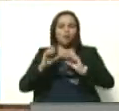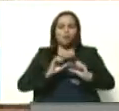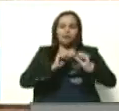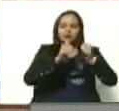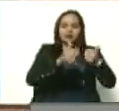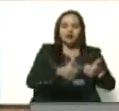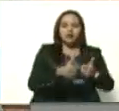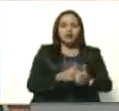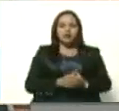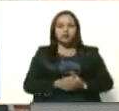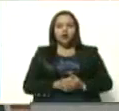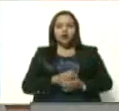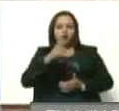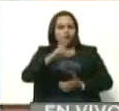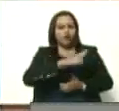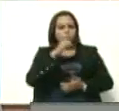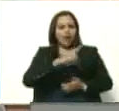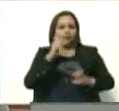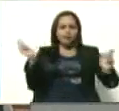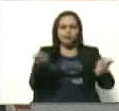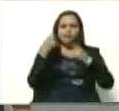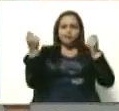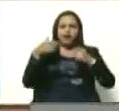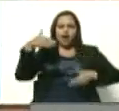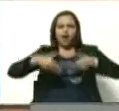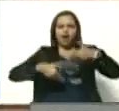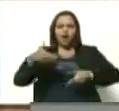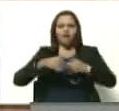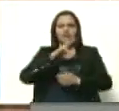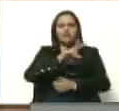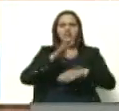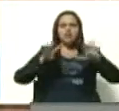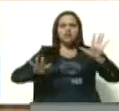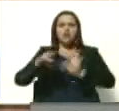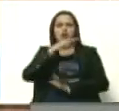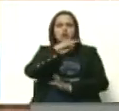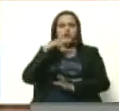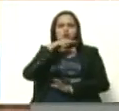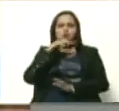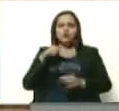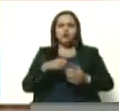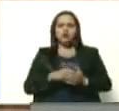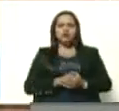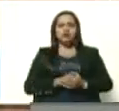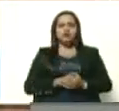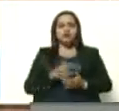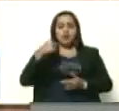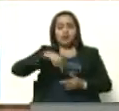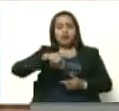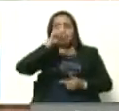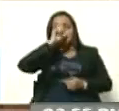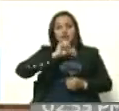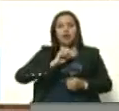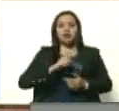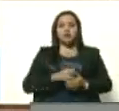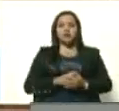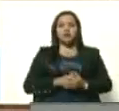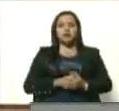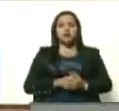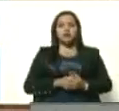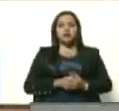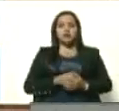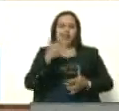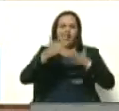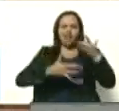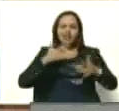comenzamos formalmente la campaña electoral el 29 de octubre de este año, en el acto